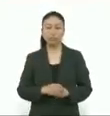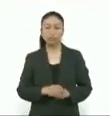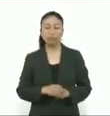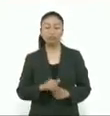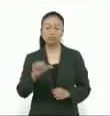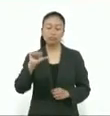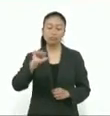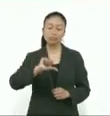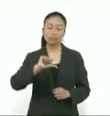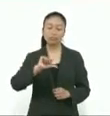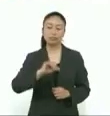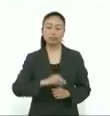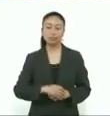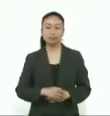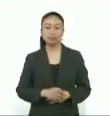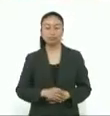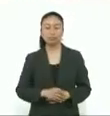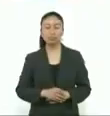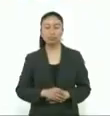Hoy,